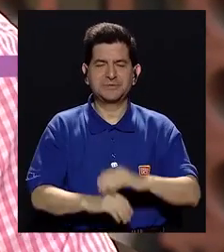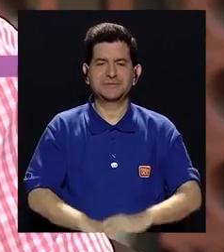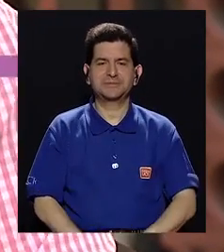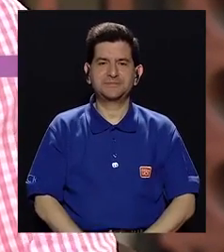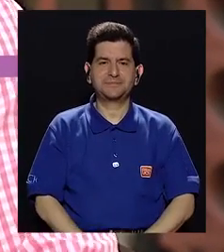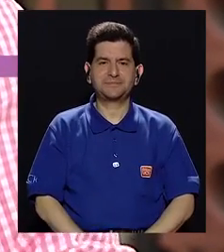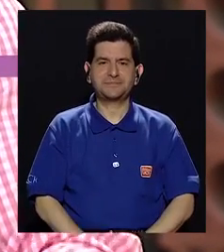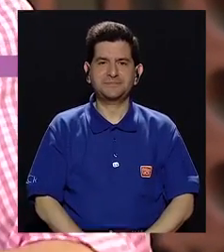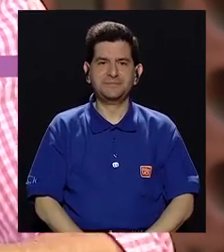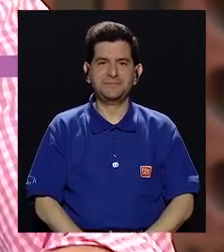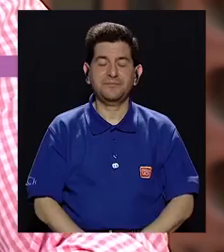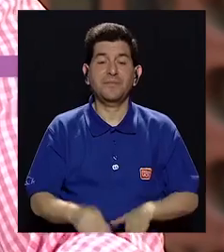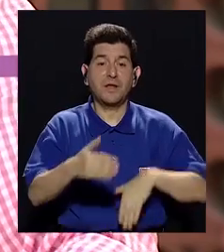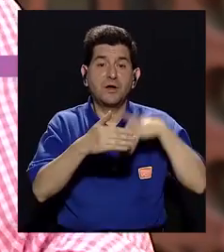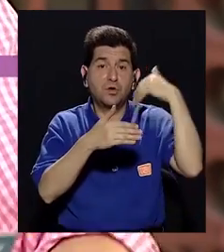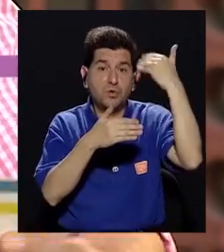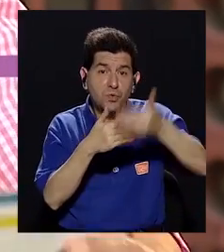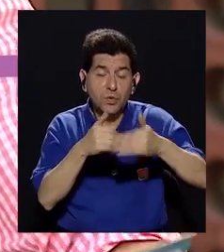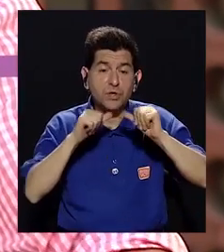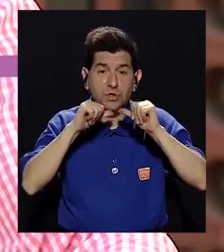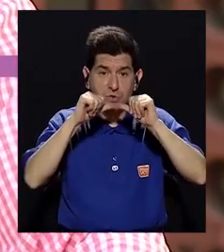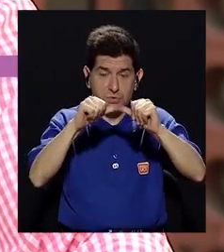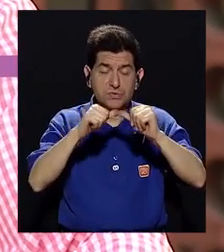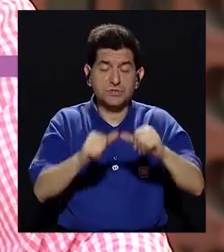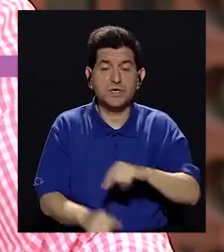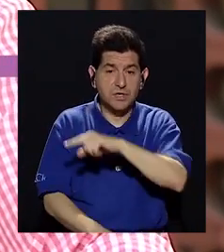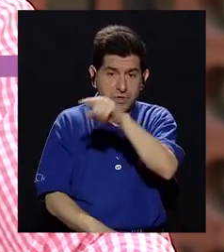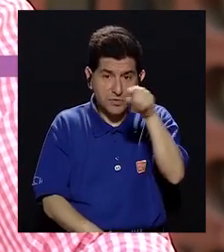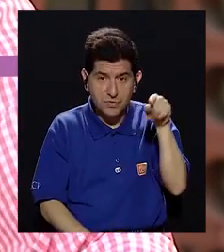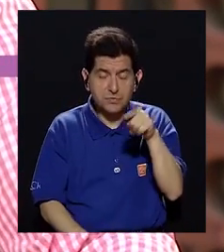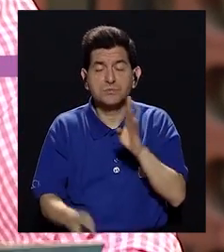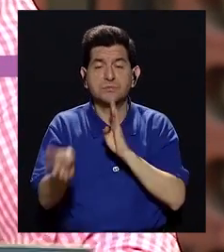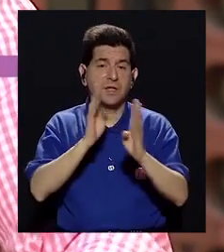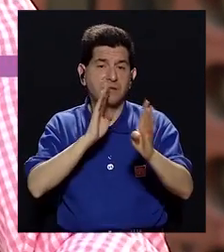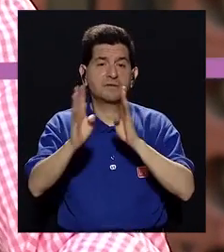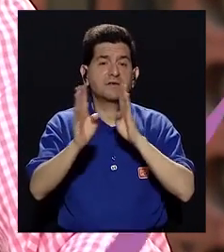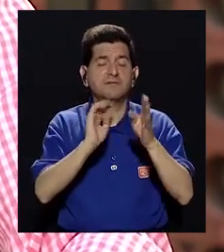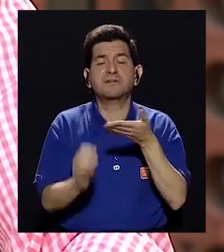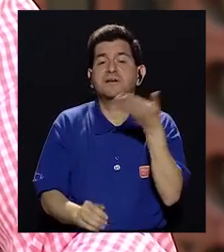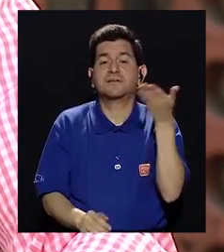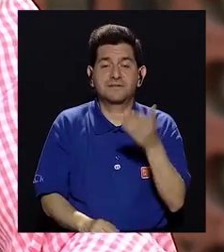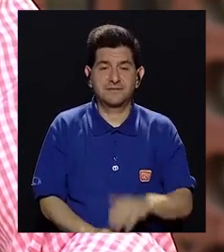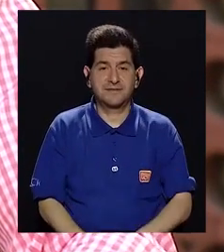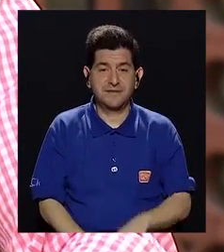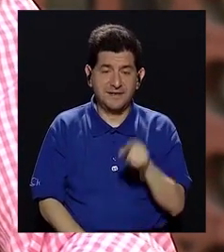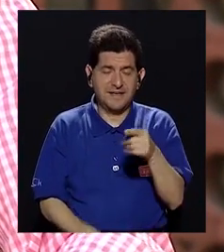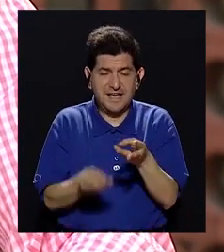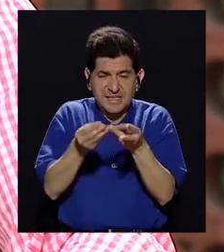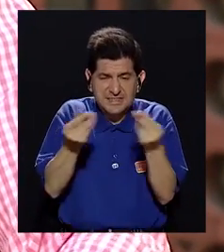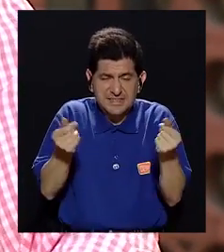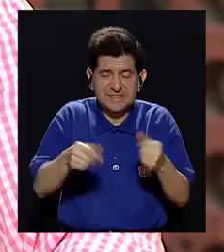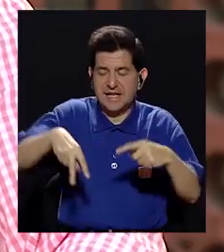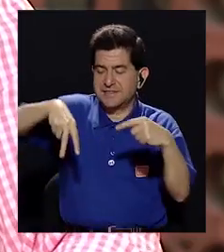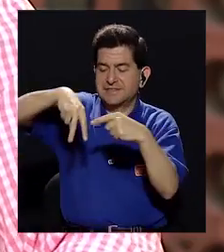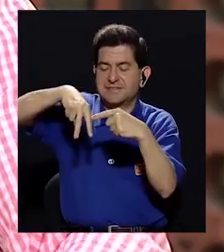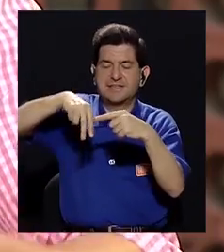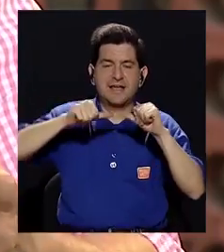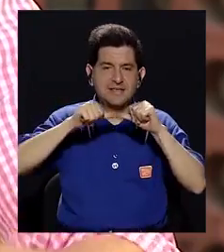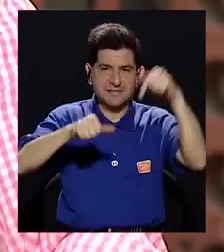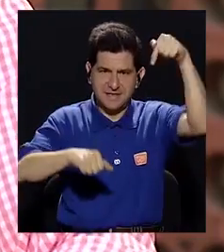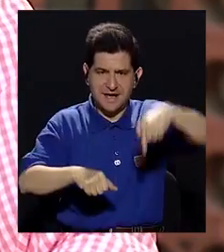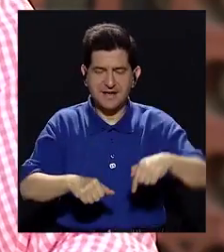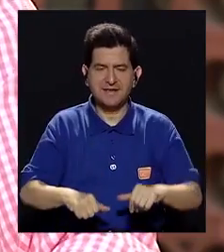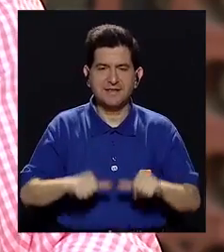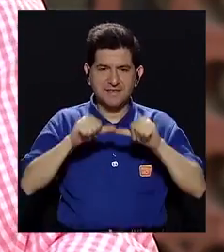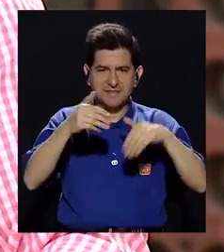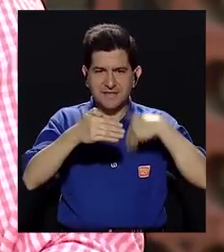acá para luego pues continuar con ustedes conversando acerca de desgaste de las rodillas. Quédense